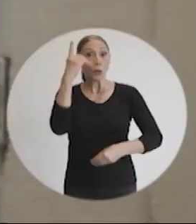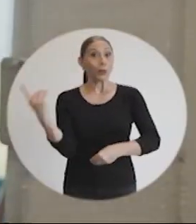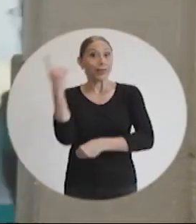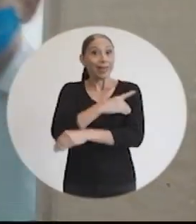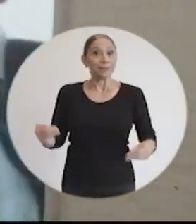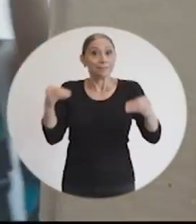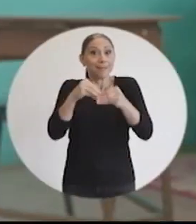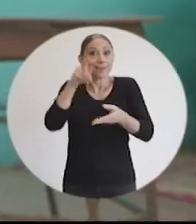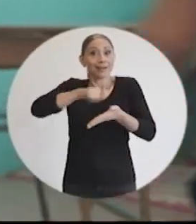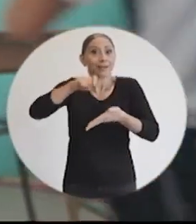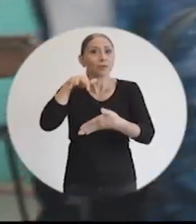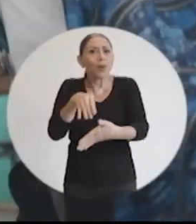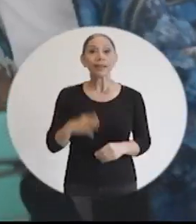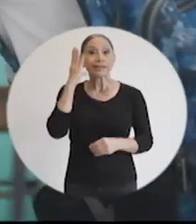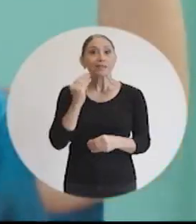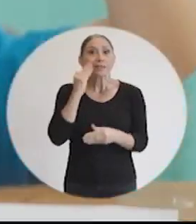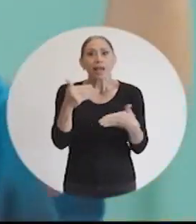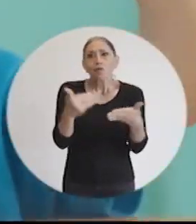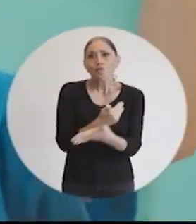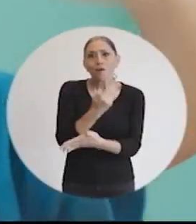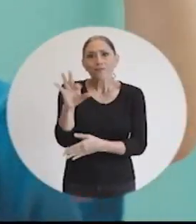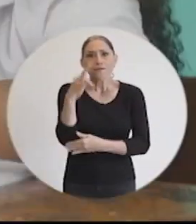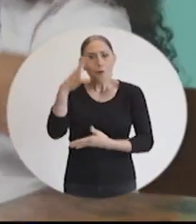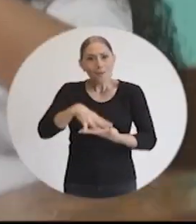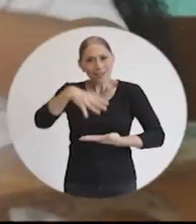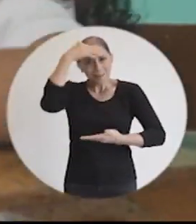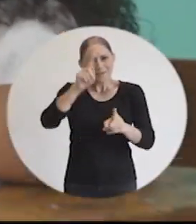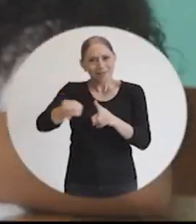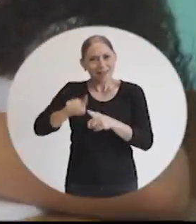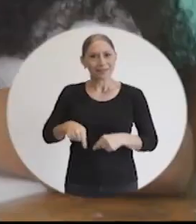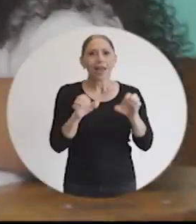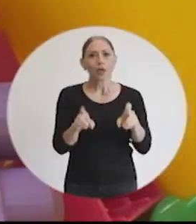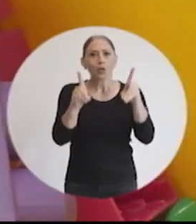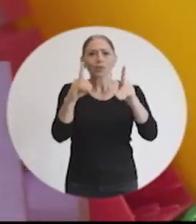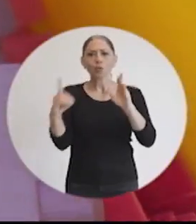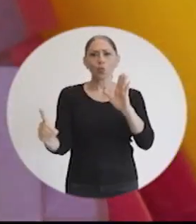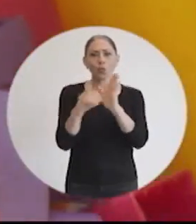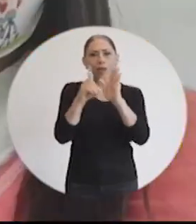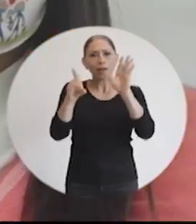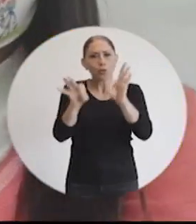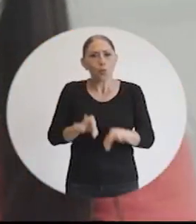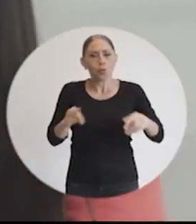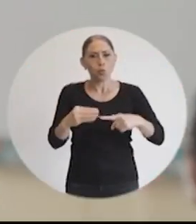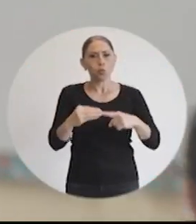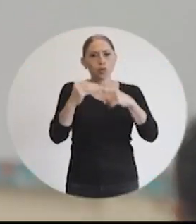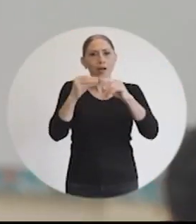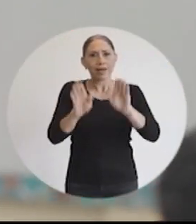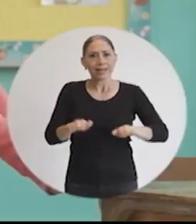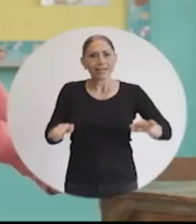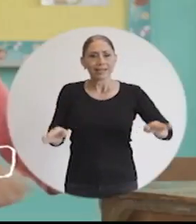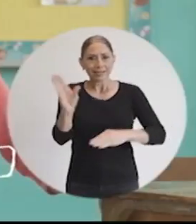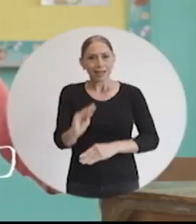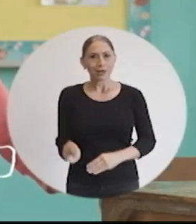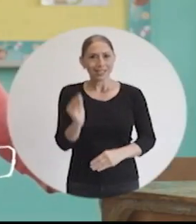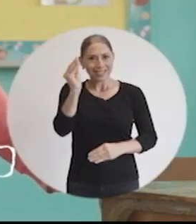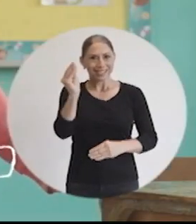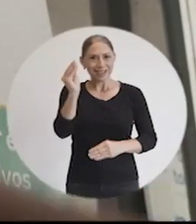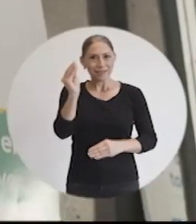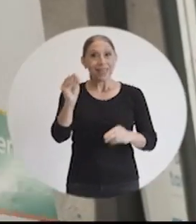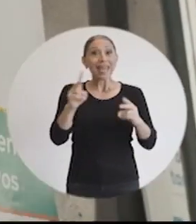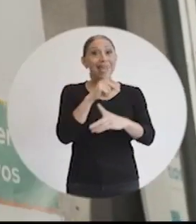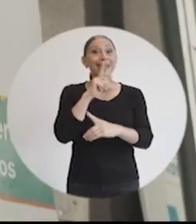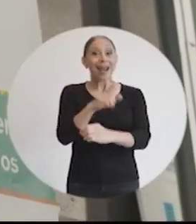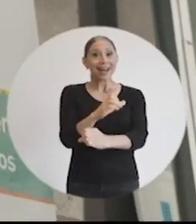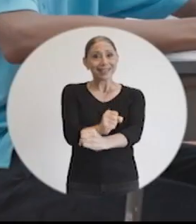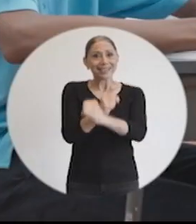Un día más en la escuela es experimentar nuevas formas de aprender. La educación es uno de los derechos fundamentales de la niñez y